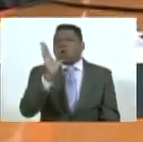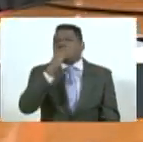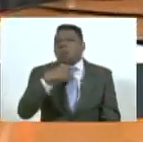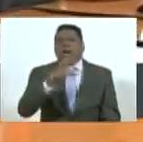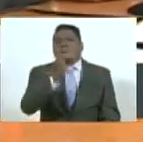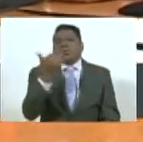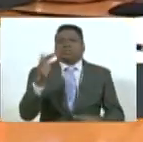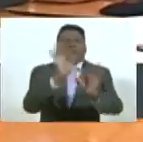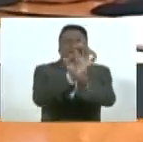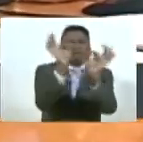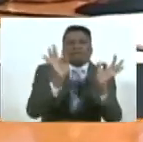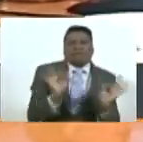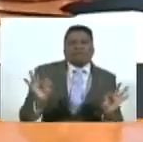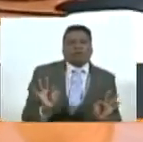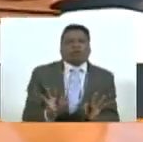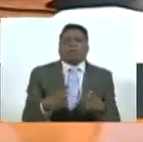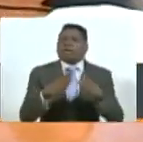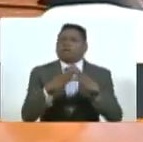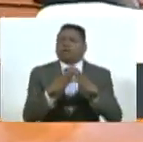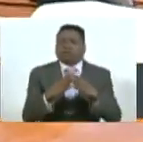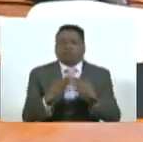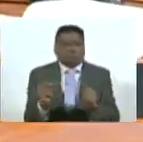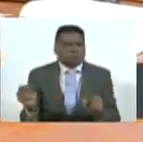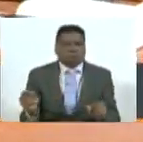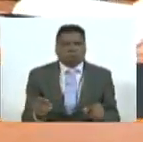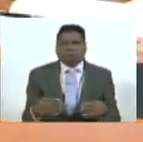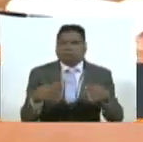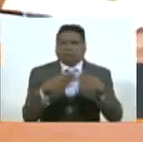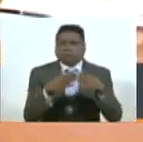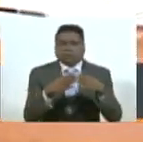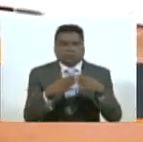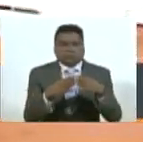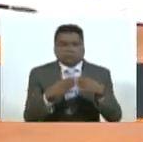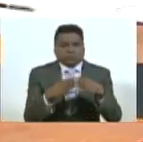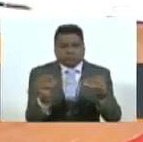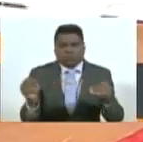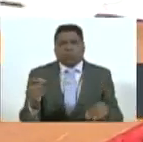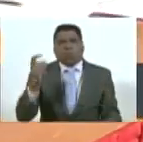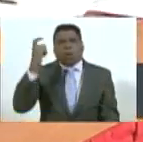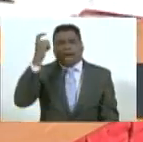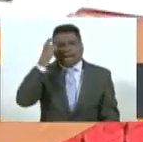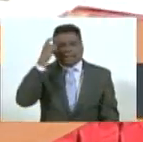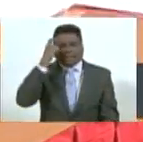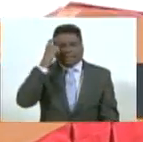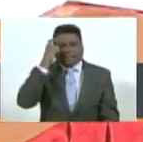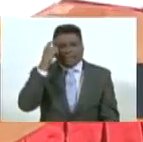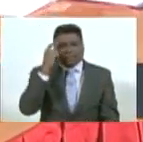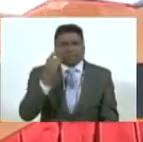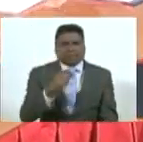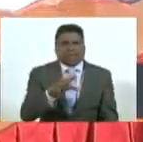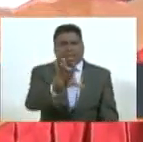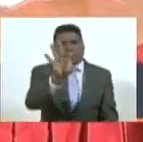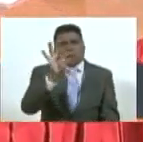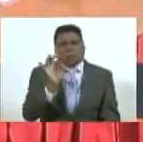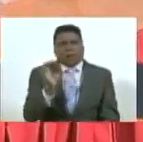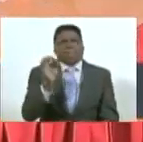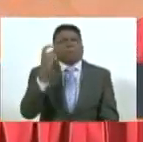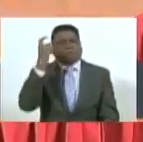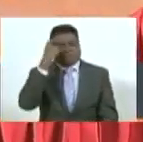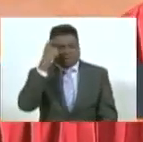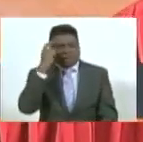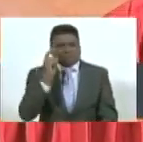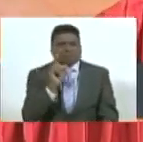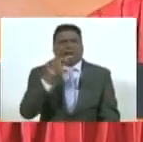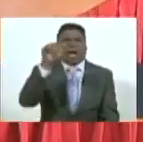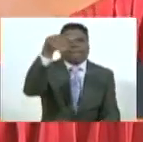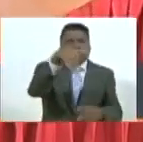forma. Todos iremos el día que toque el ámbito sectorial a elegir en